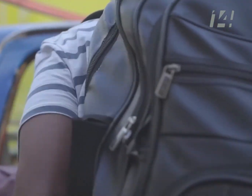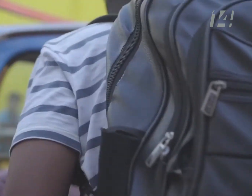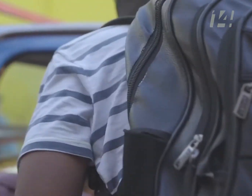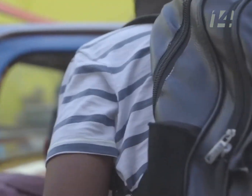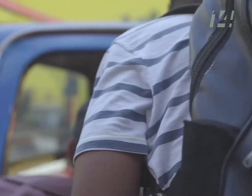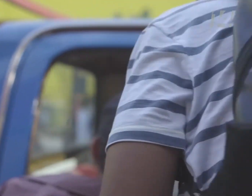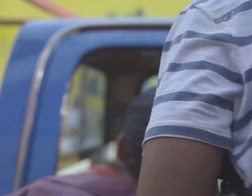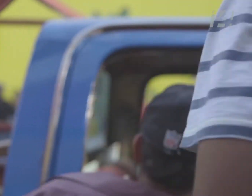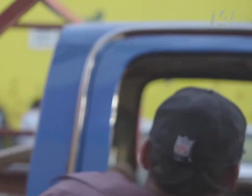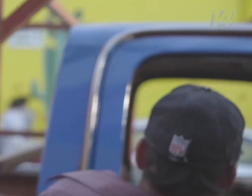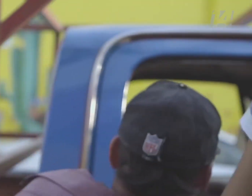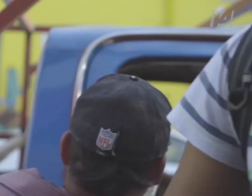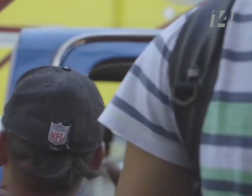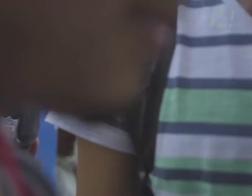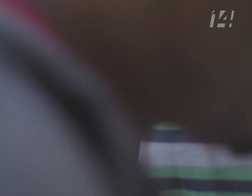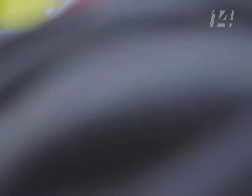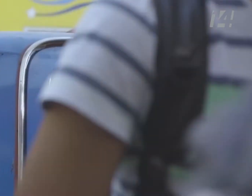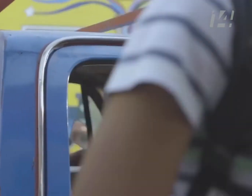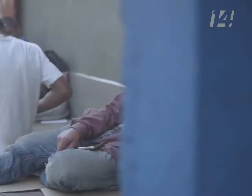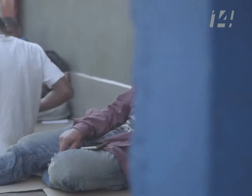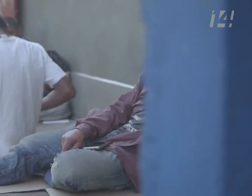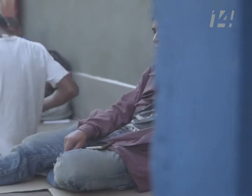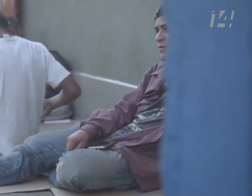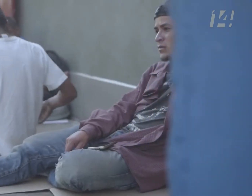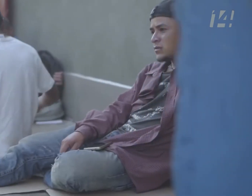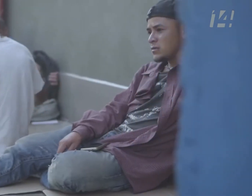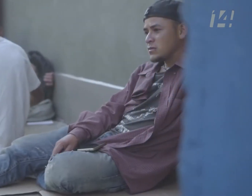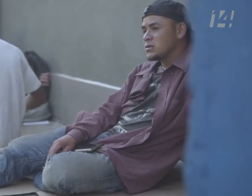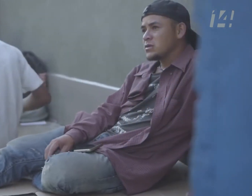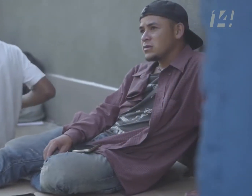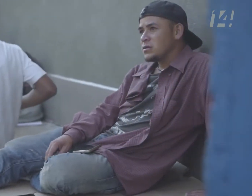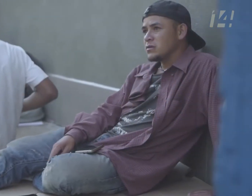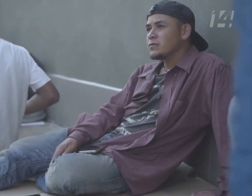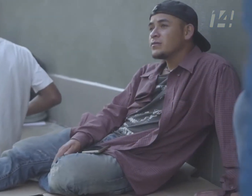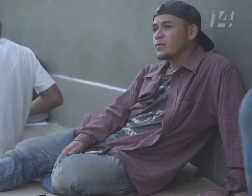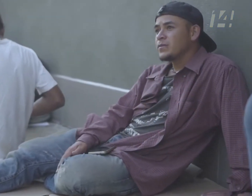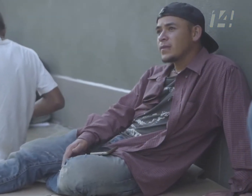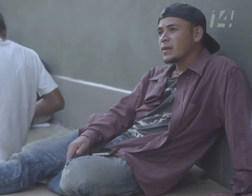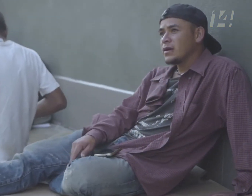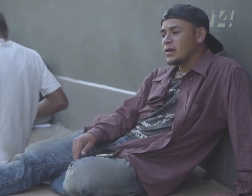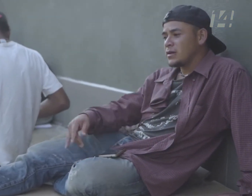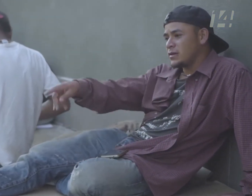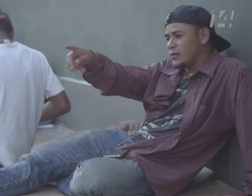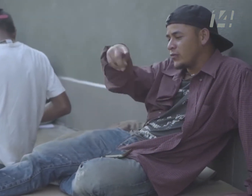actuar contra los traficantes de personas. Leticia Alcántara, Canal 14.